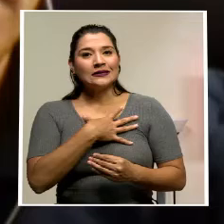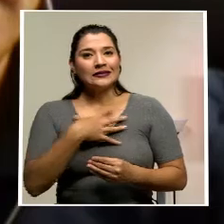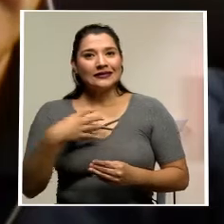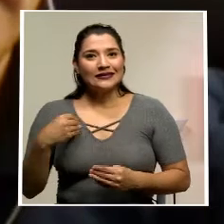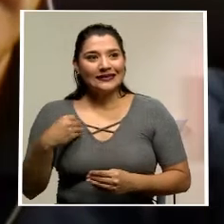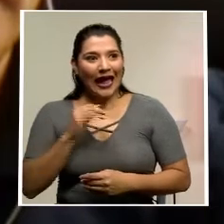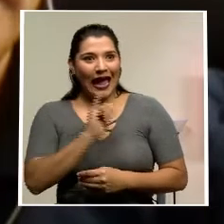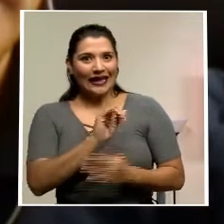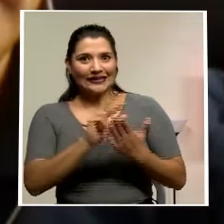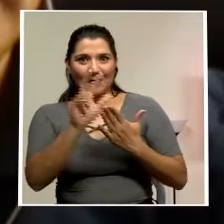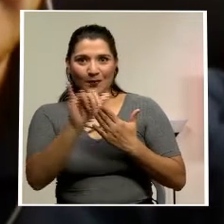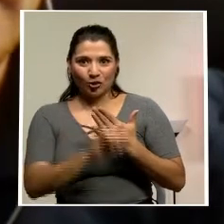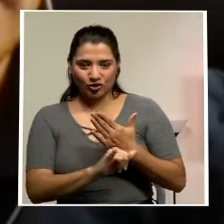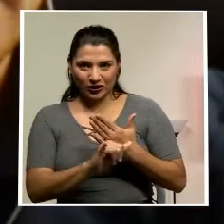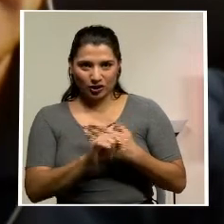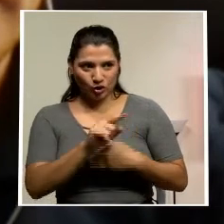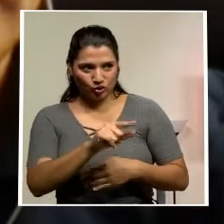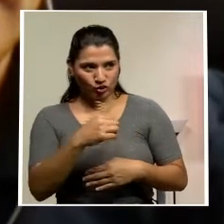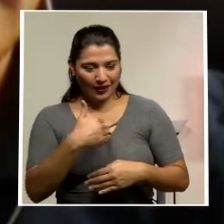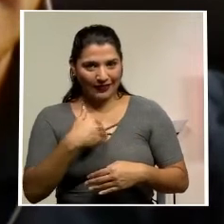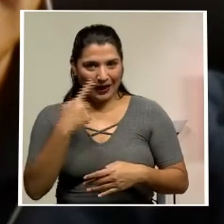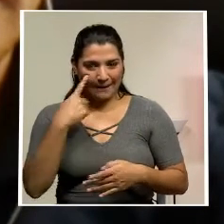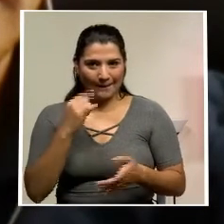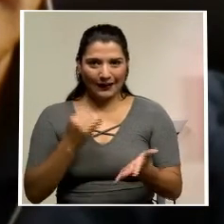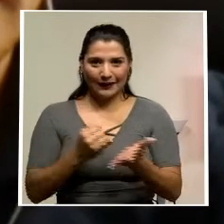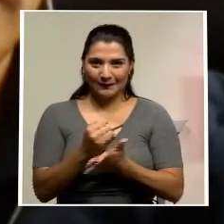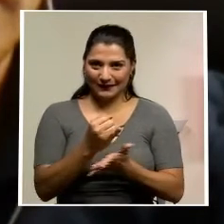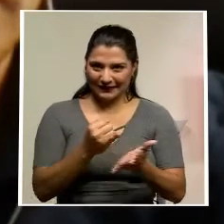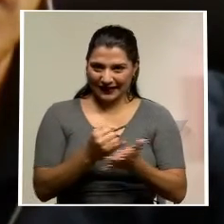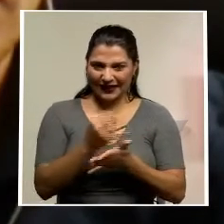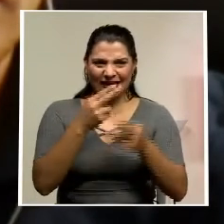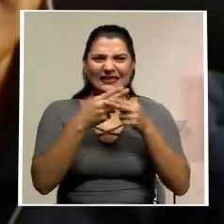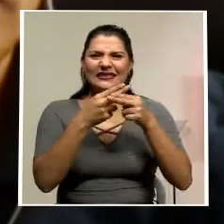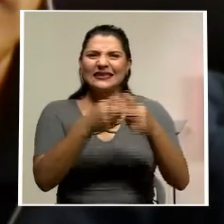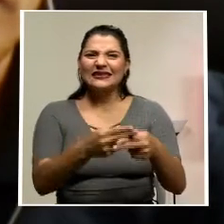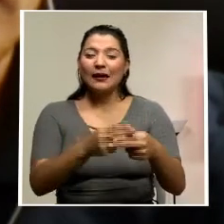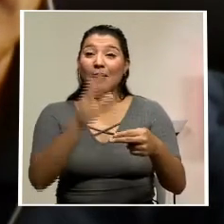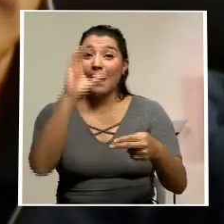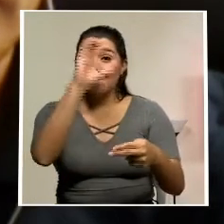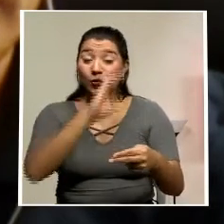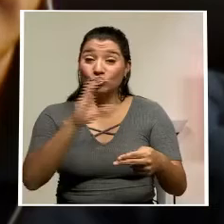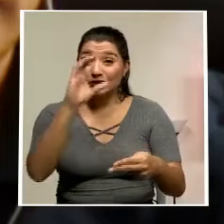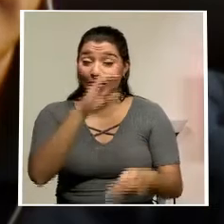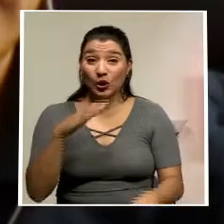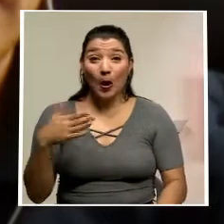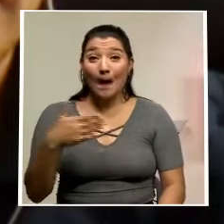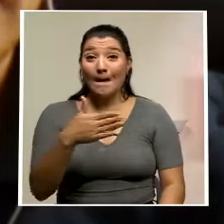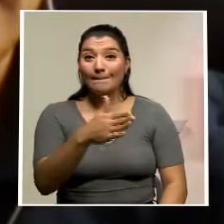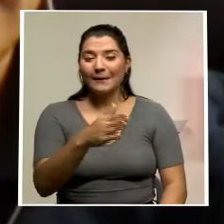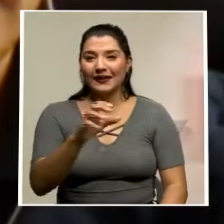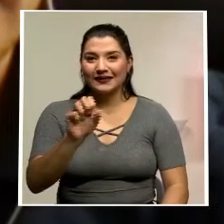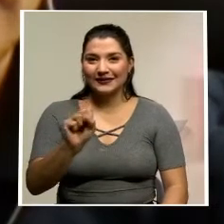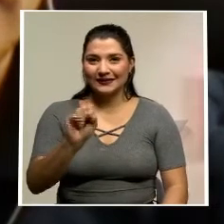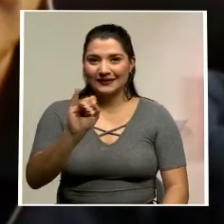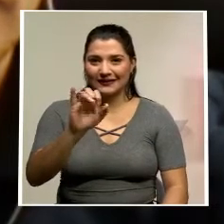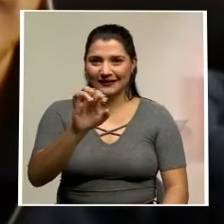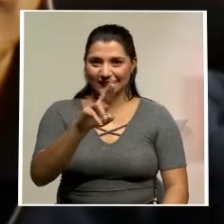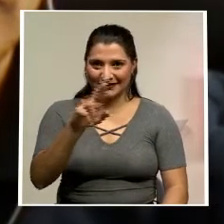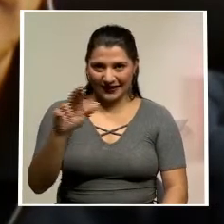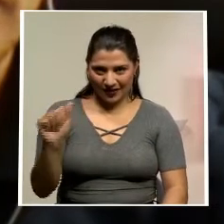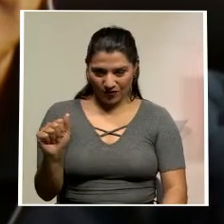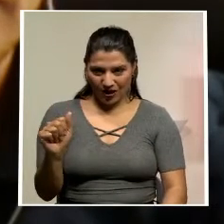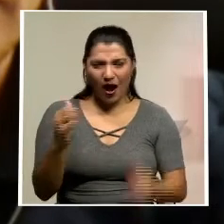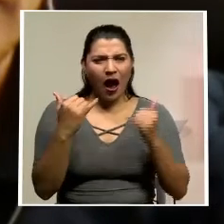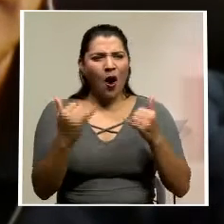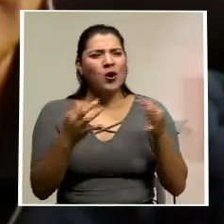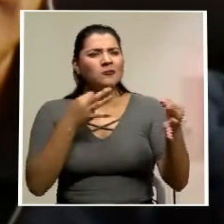este proyecto de investigación que se llama En busca del pez sierra. Vamos desgranando de a